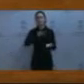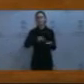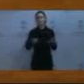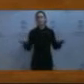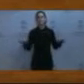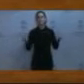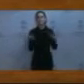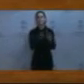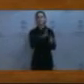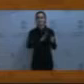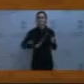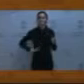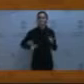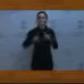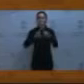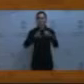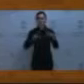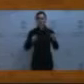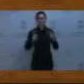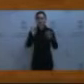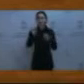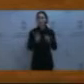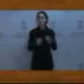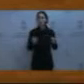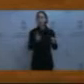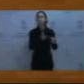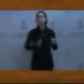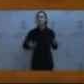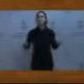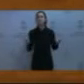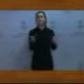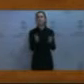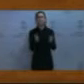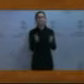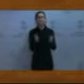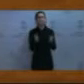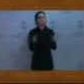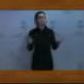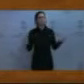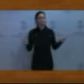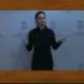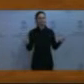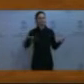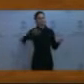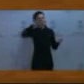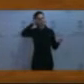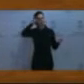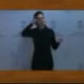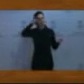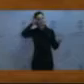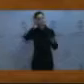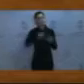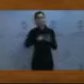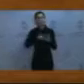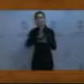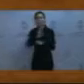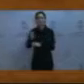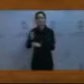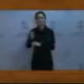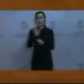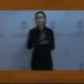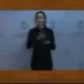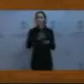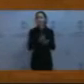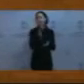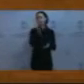reducción de la interinidad en Asturias. La tasa de interinos en Asturias es escandalosamente alta y las plazas que se convocan a lo largo de los